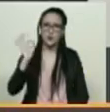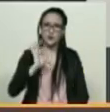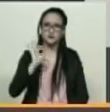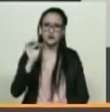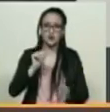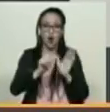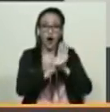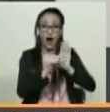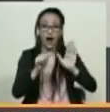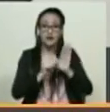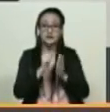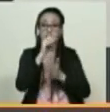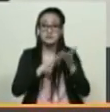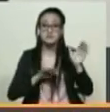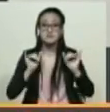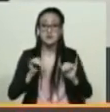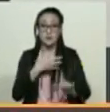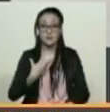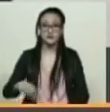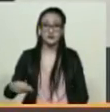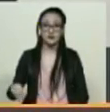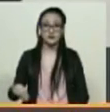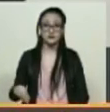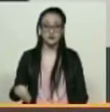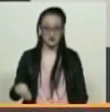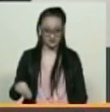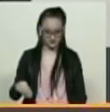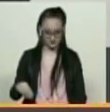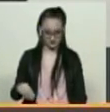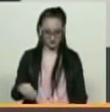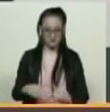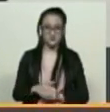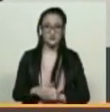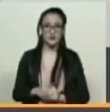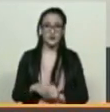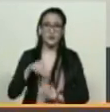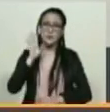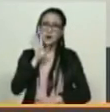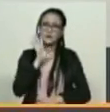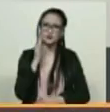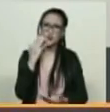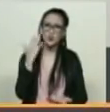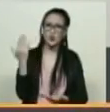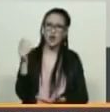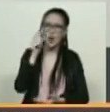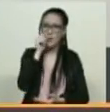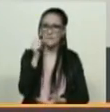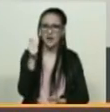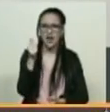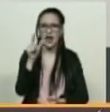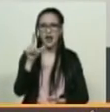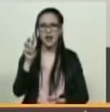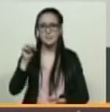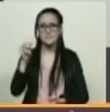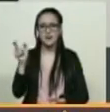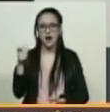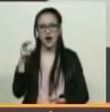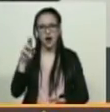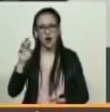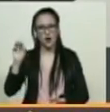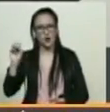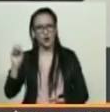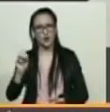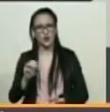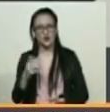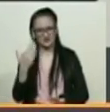las actas de la elección presidencial. Hasta una basura como Almagro no pudo, hasta Almagro, que es